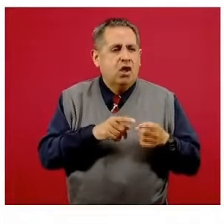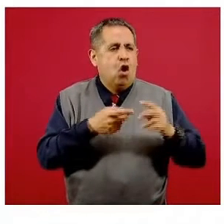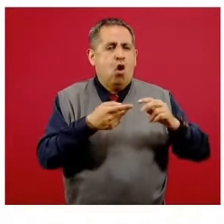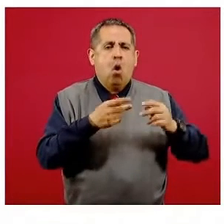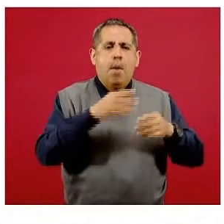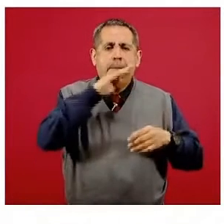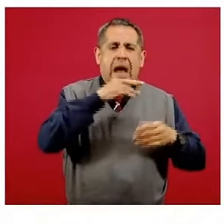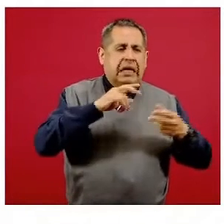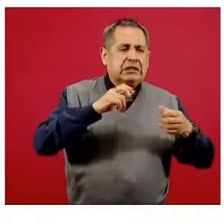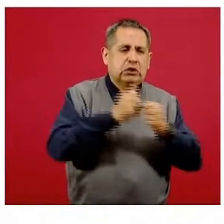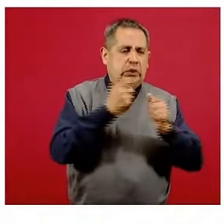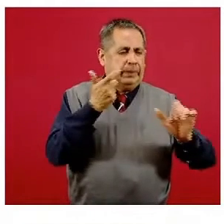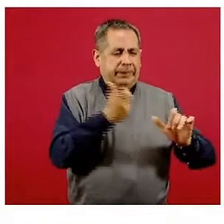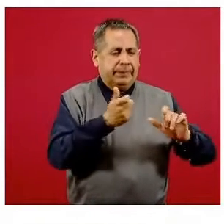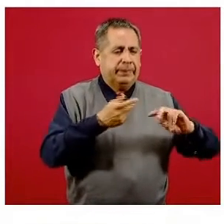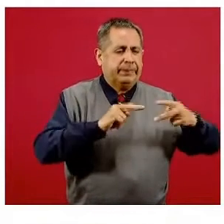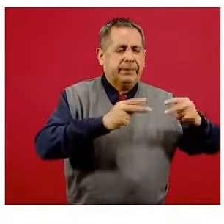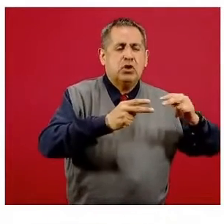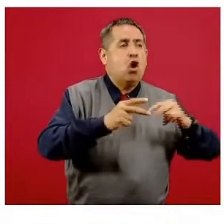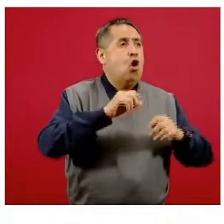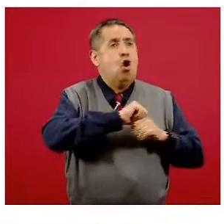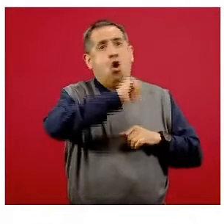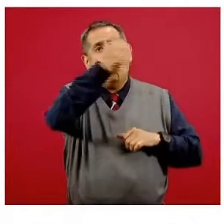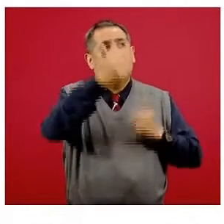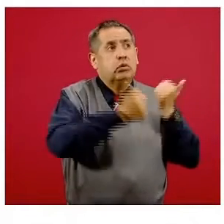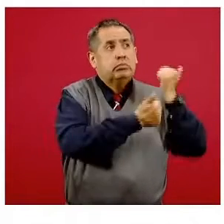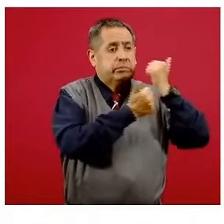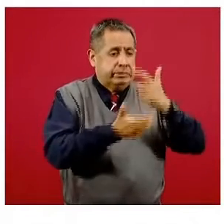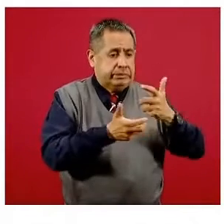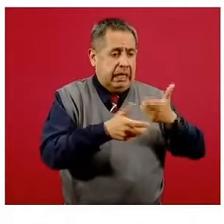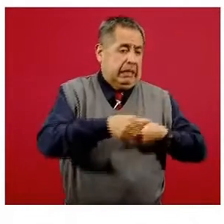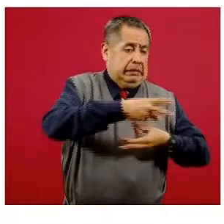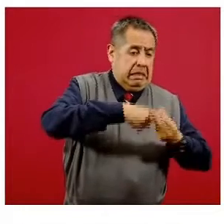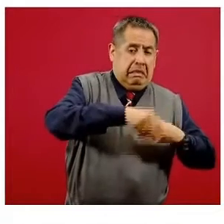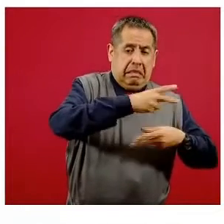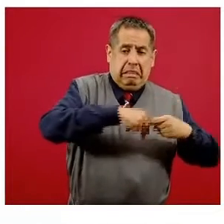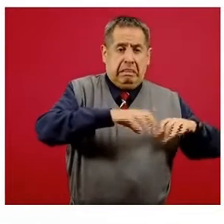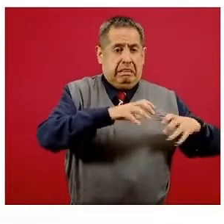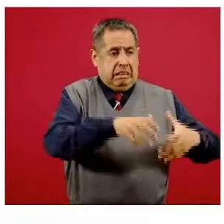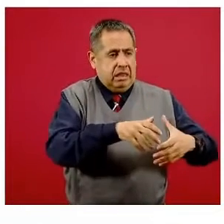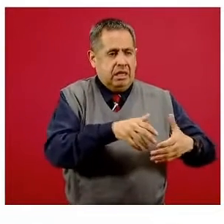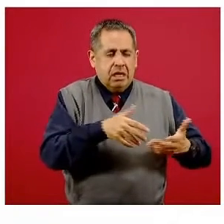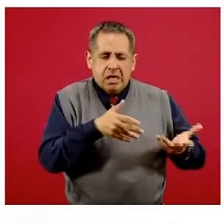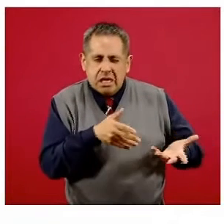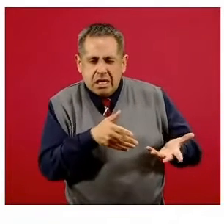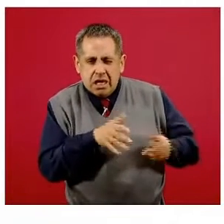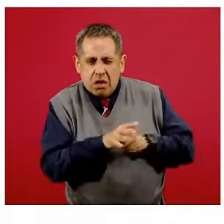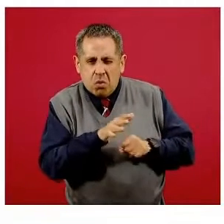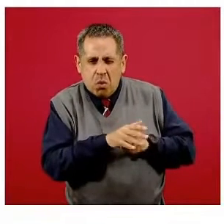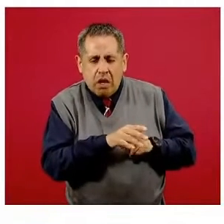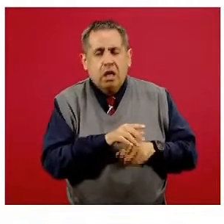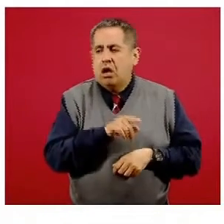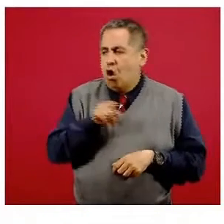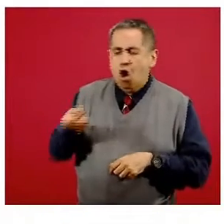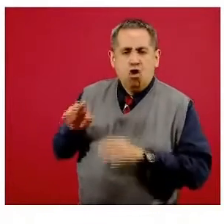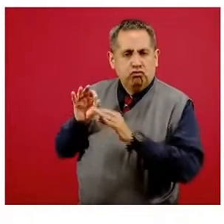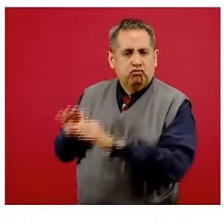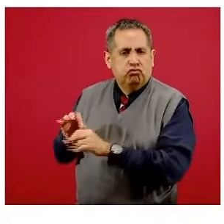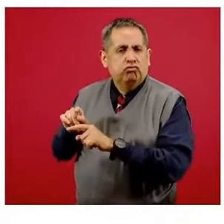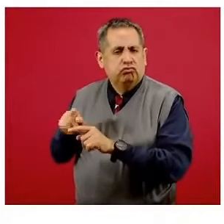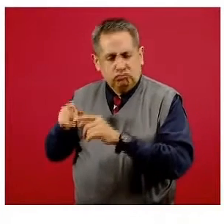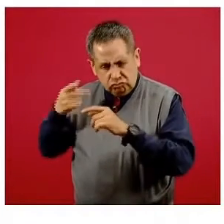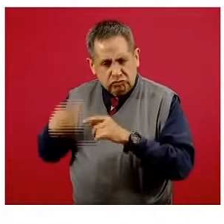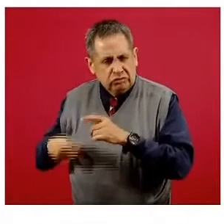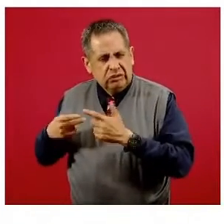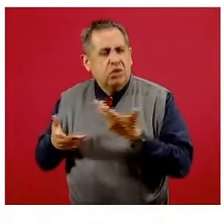sobre todo importados en una proporción importante, como vamos a ver en otro estudio científico posterior, cada vez con